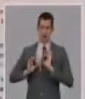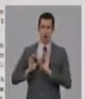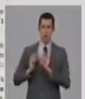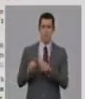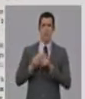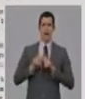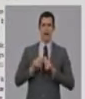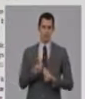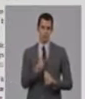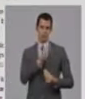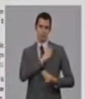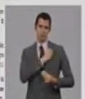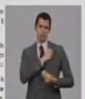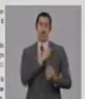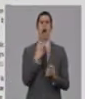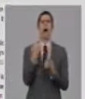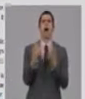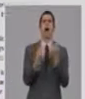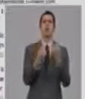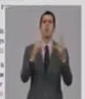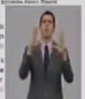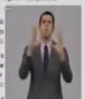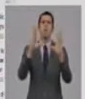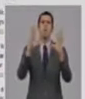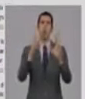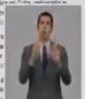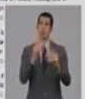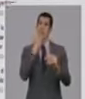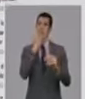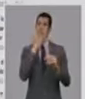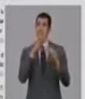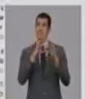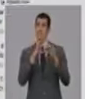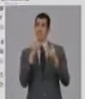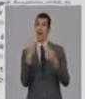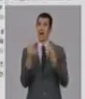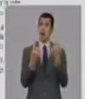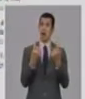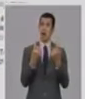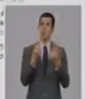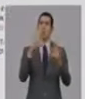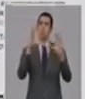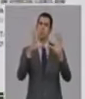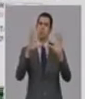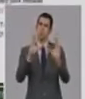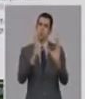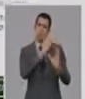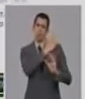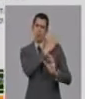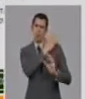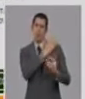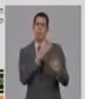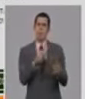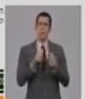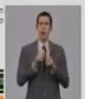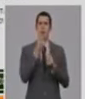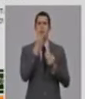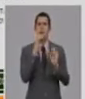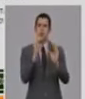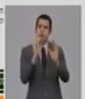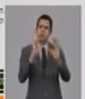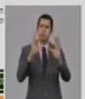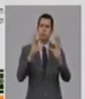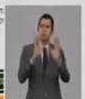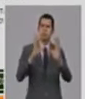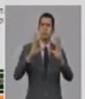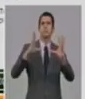inflamatorios, ha mejorado, no en el 100%, pero sí en alrededor de un 47%, 8 de cada